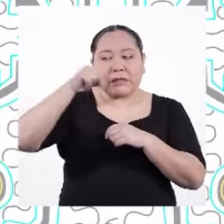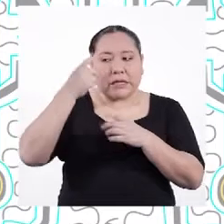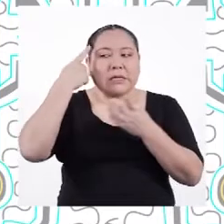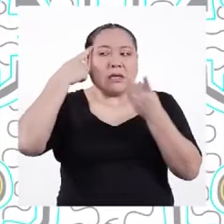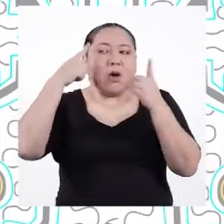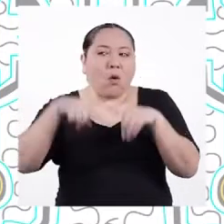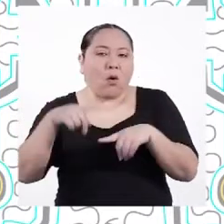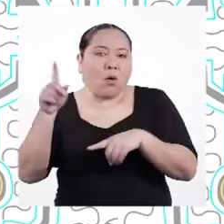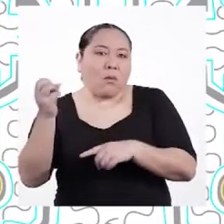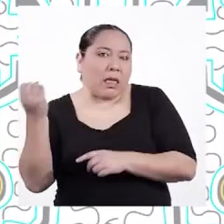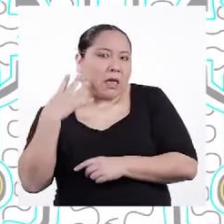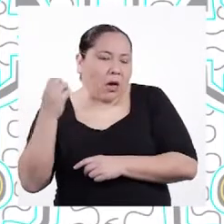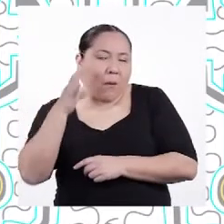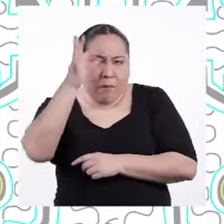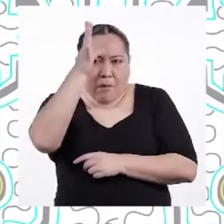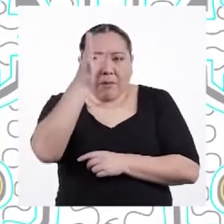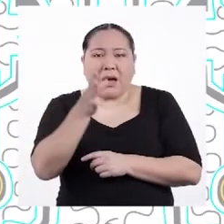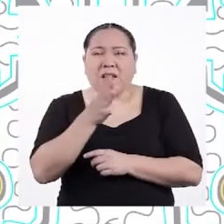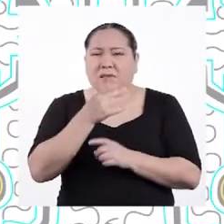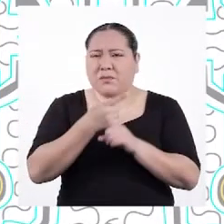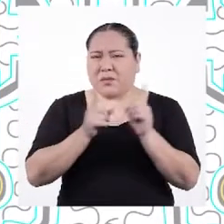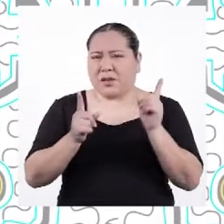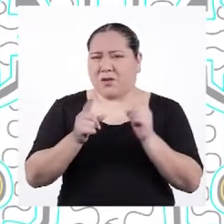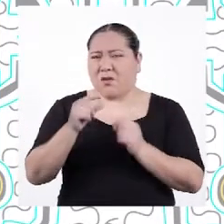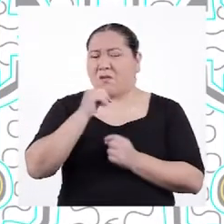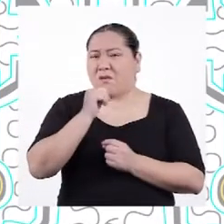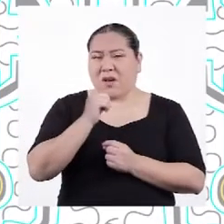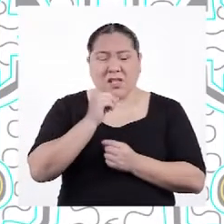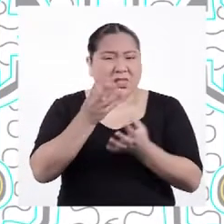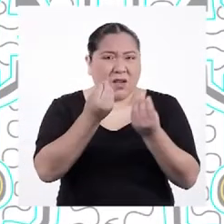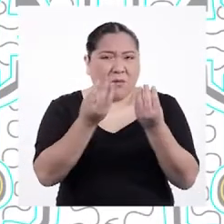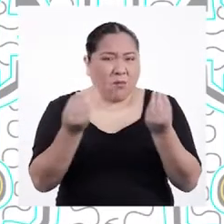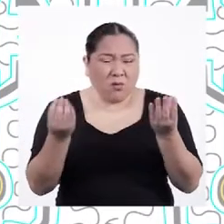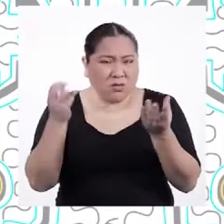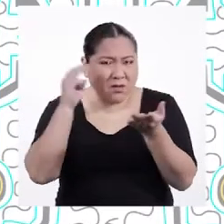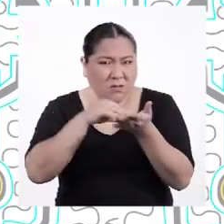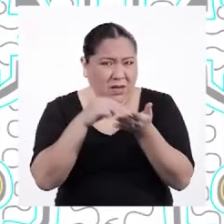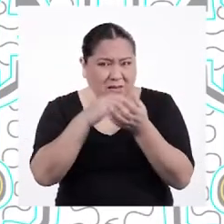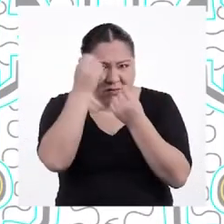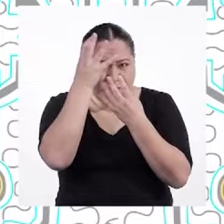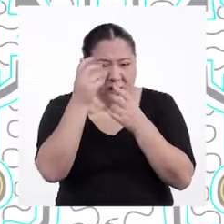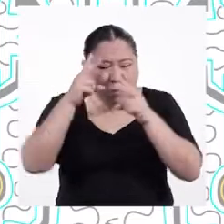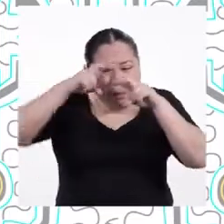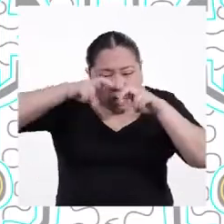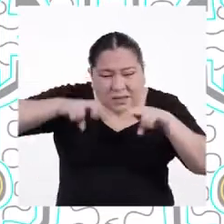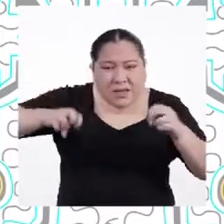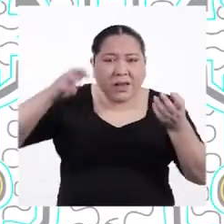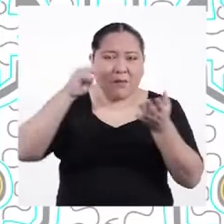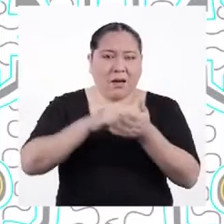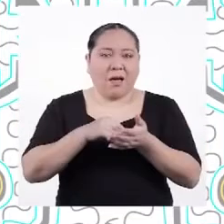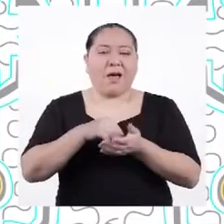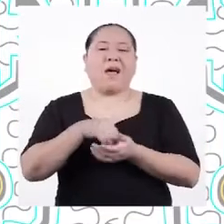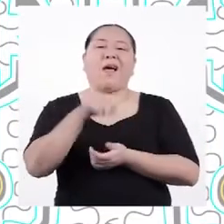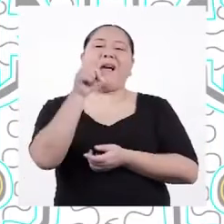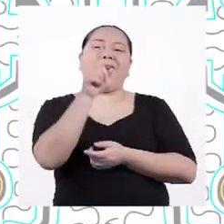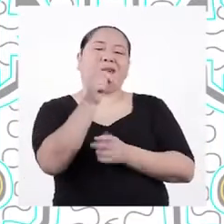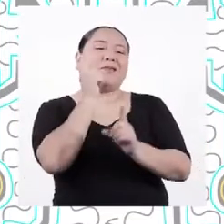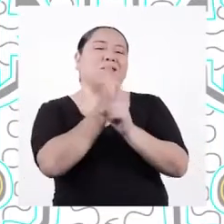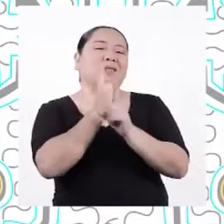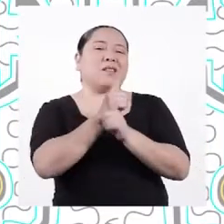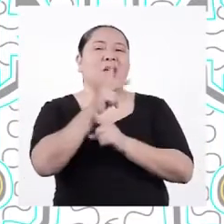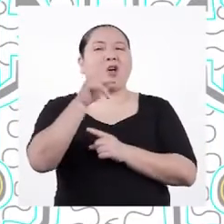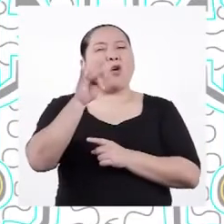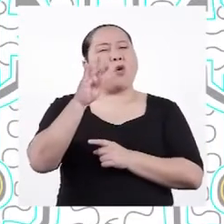papás. Pero creo que nos hacen falta más datos. Averiguar más. Tienes razón.